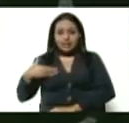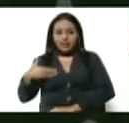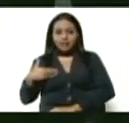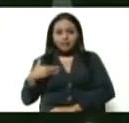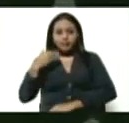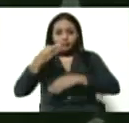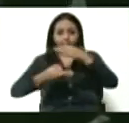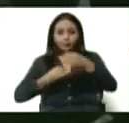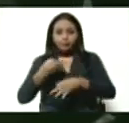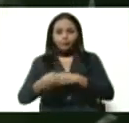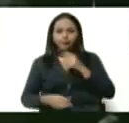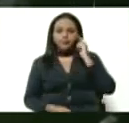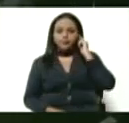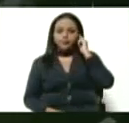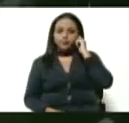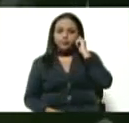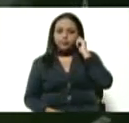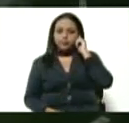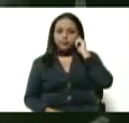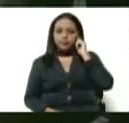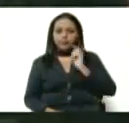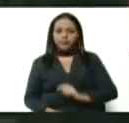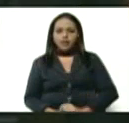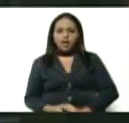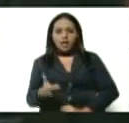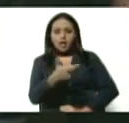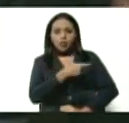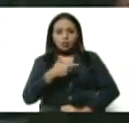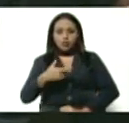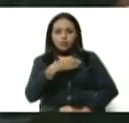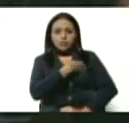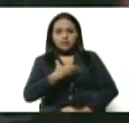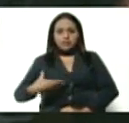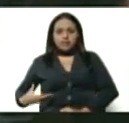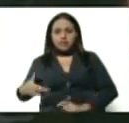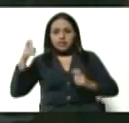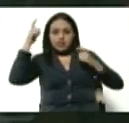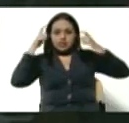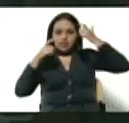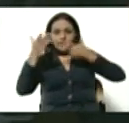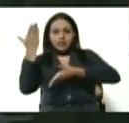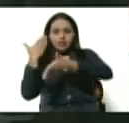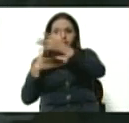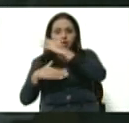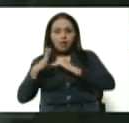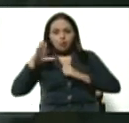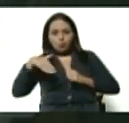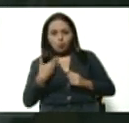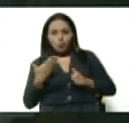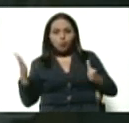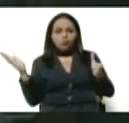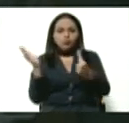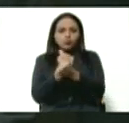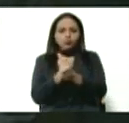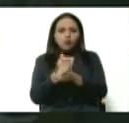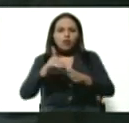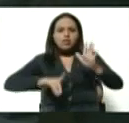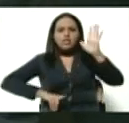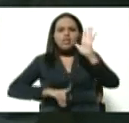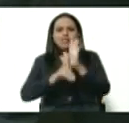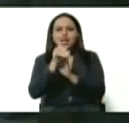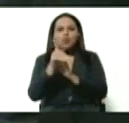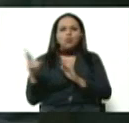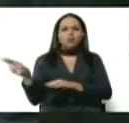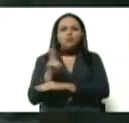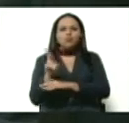que en el mandato del comandante Hugo Chávez hemos logrado un desarrollo